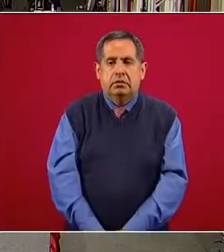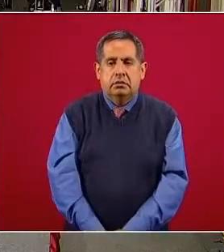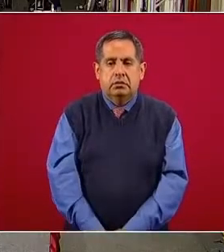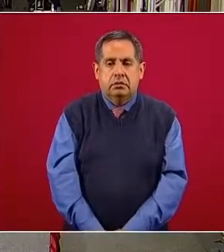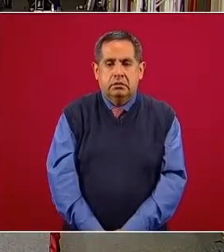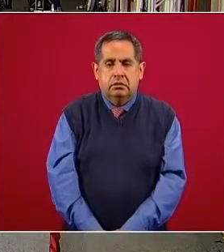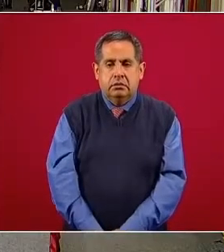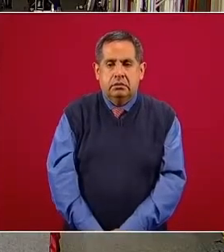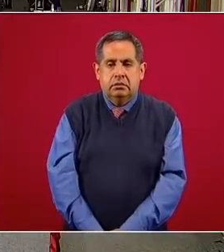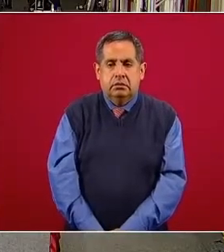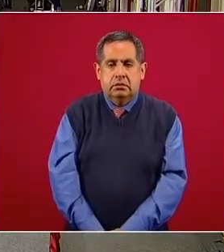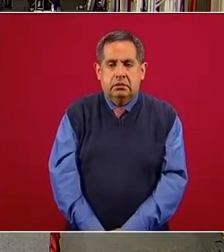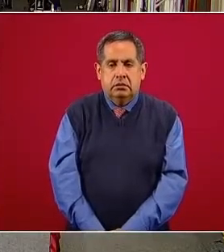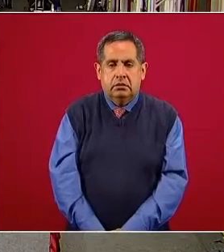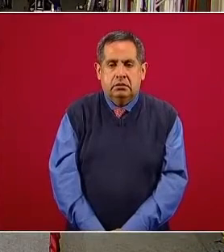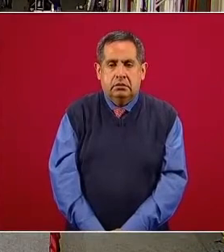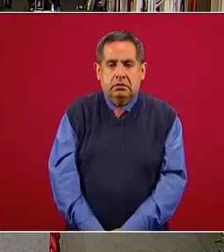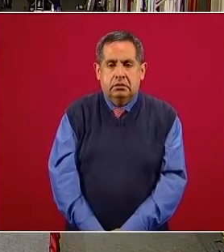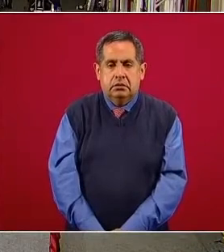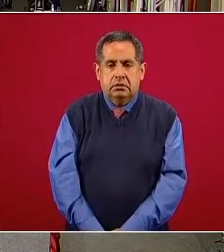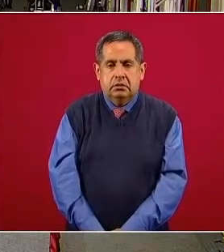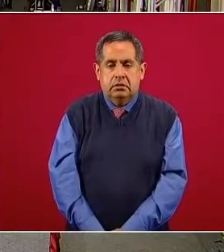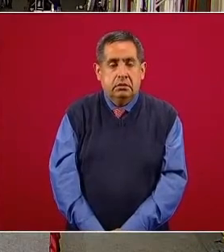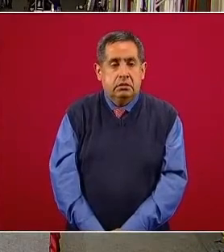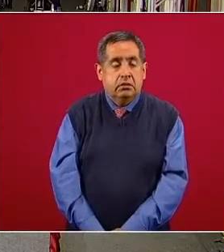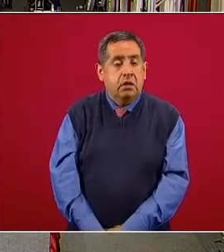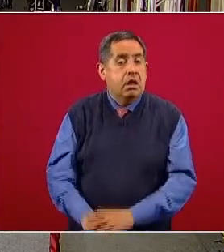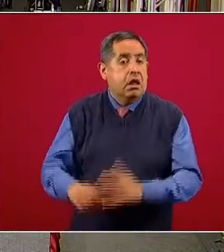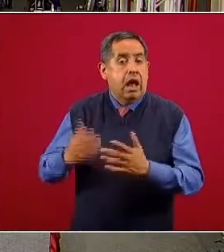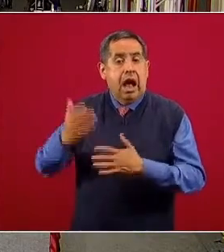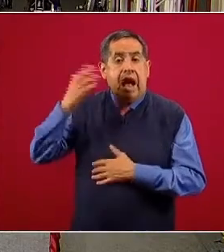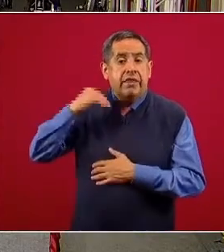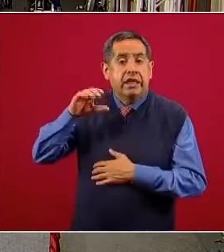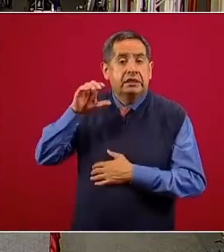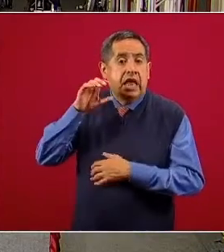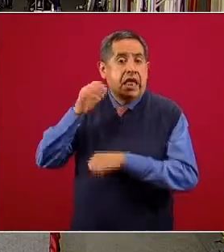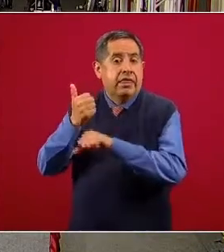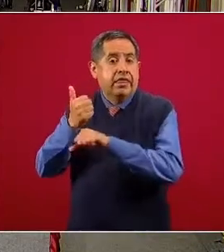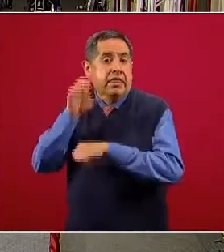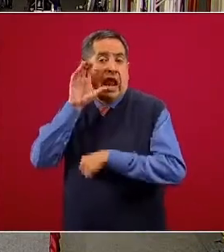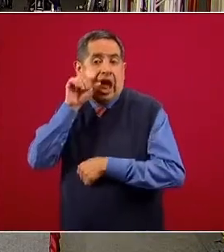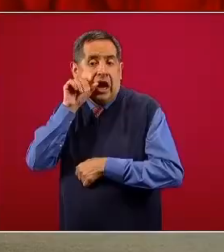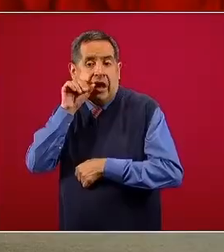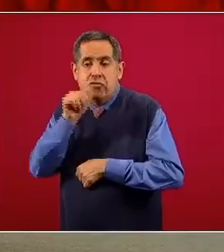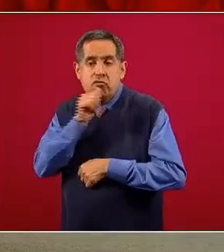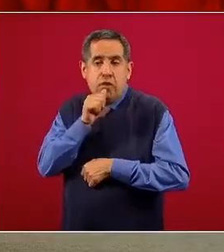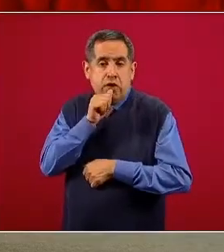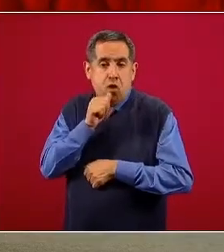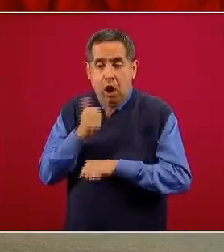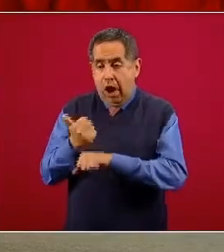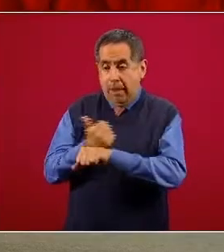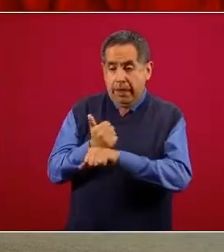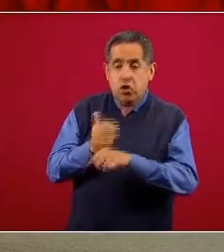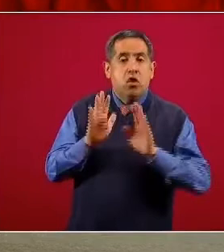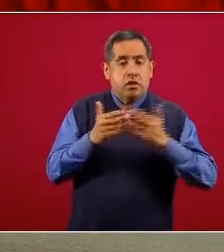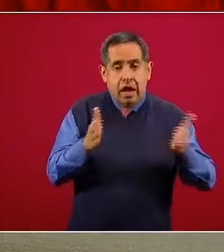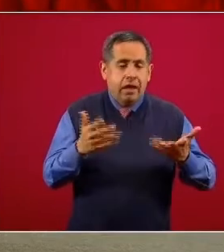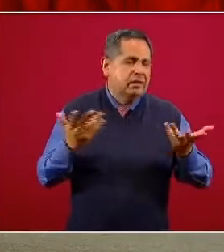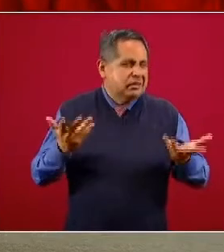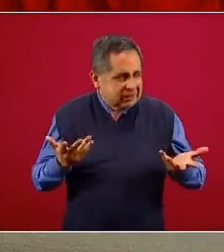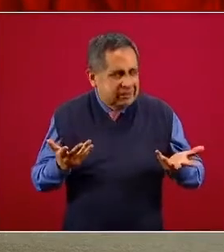la playa o hace distintas actividades que quizás en naranja no estaban permitidas, ¿verdad? Entonces, realmente, pues sí es preocupante